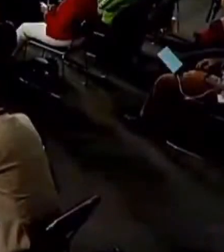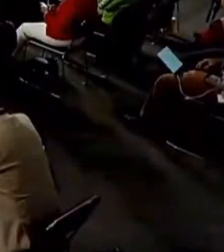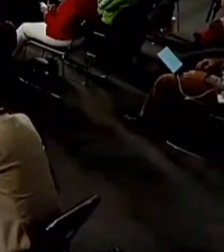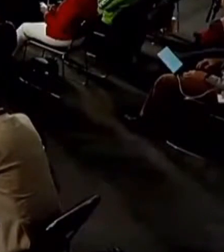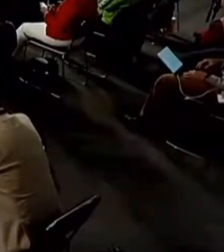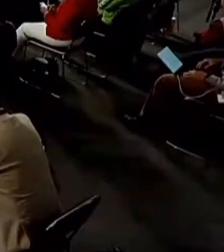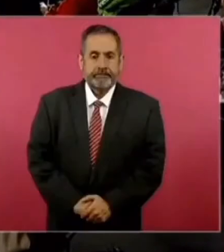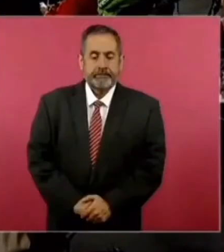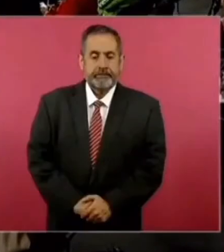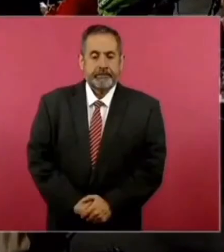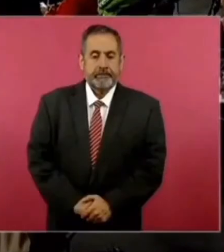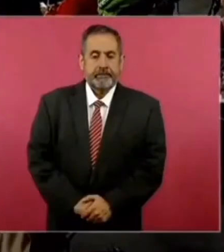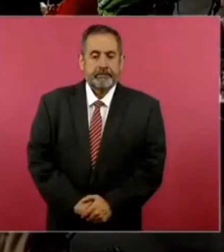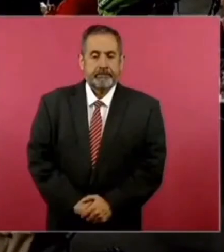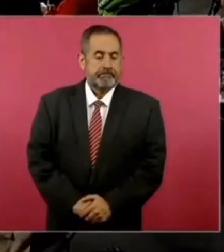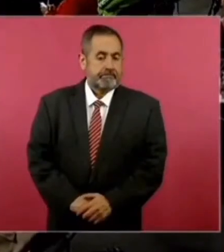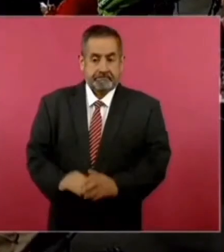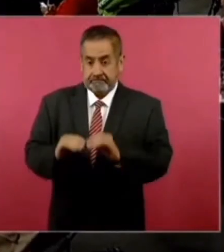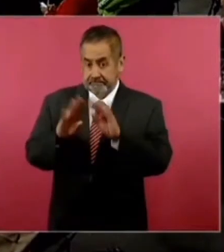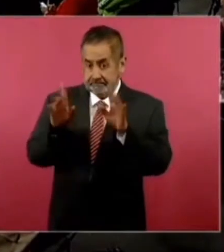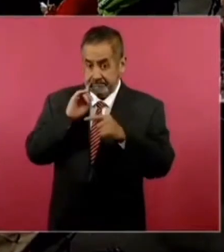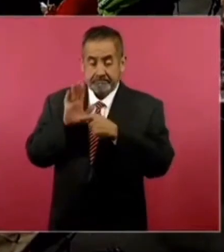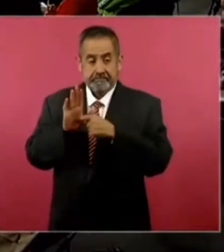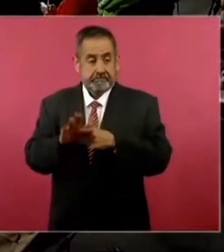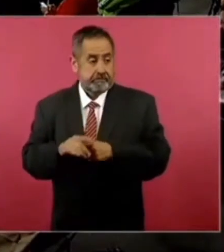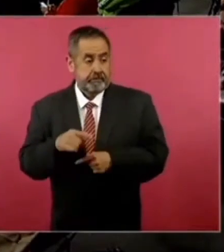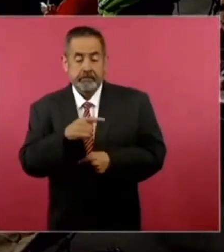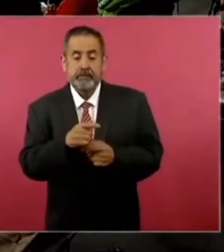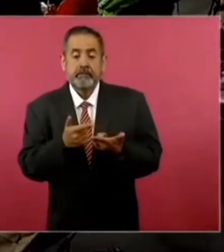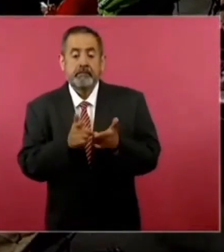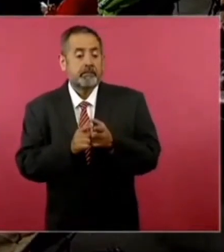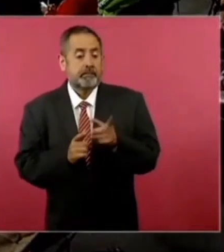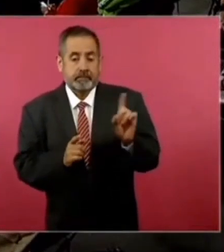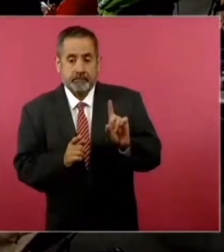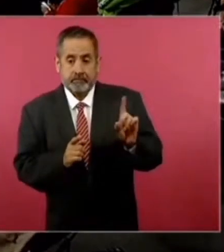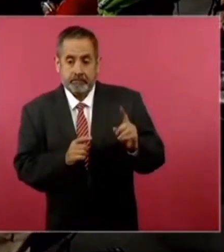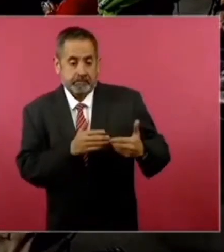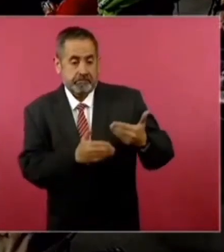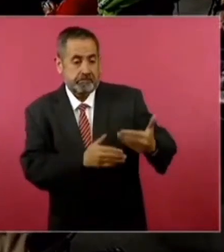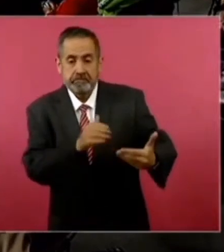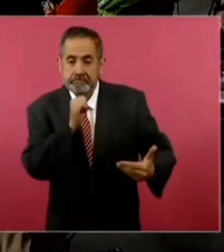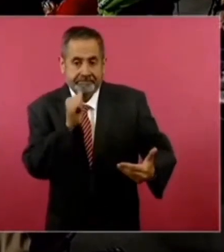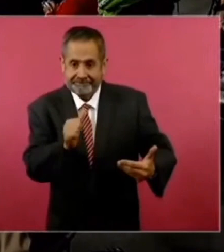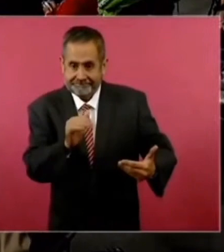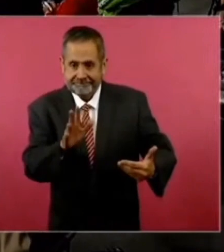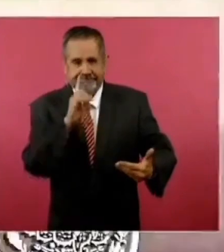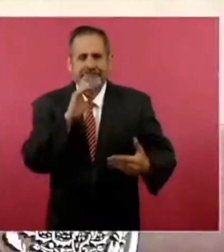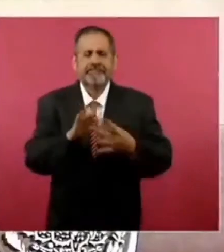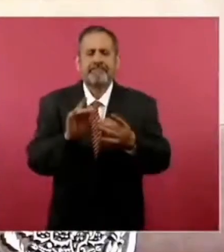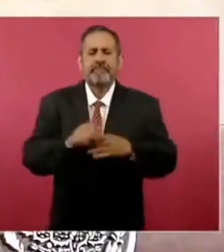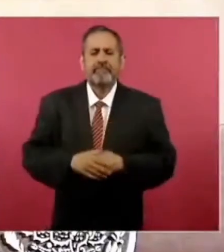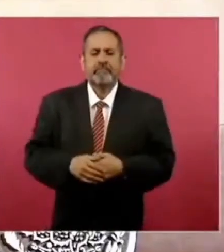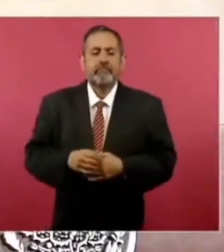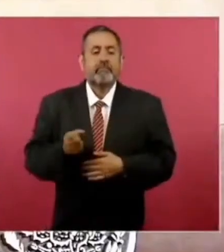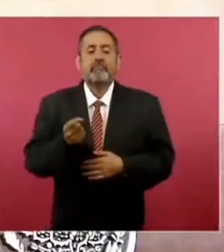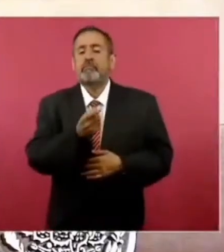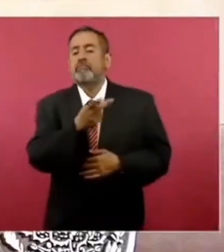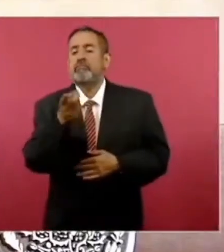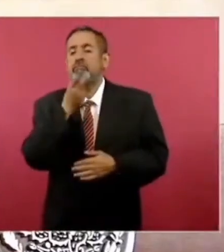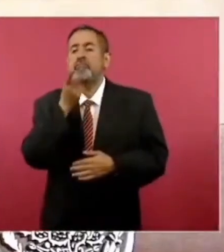es la derecha que no avanzó, porque algunos dicen la derecha